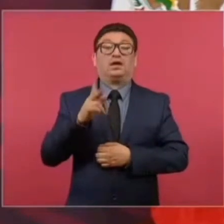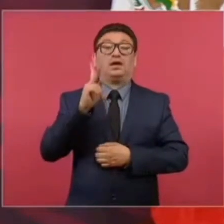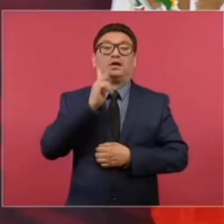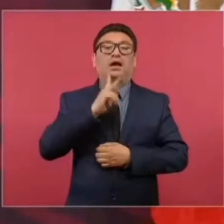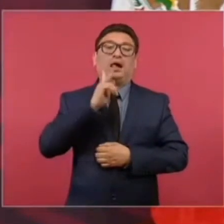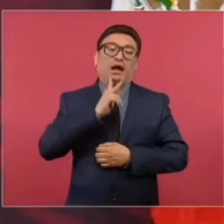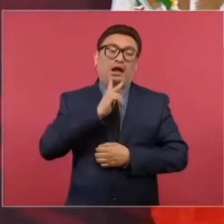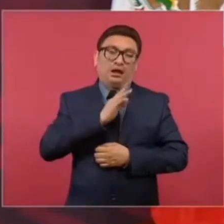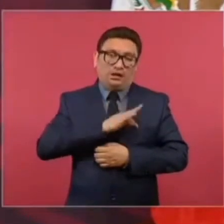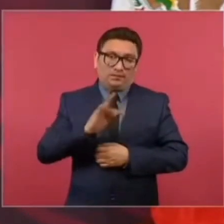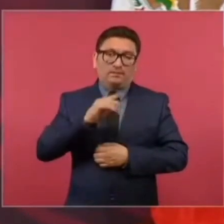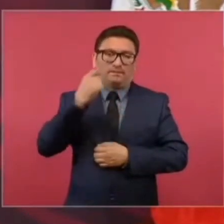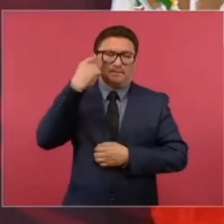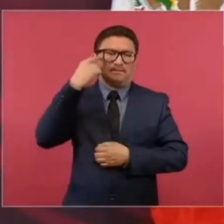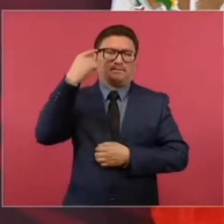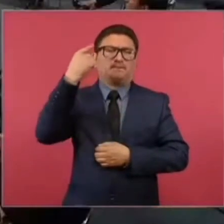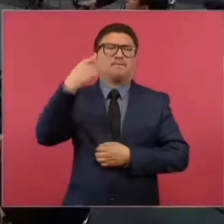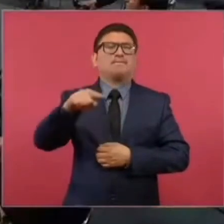que